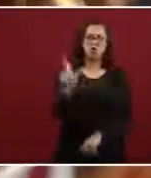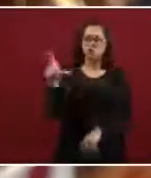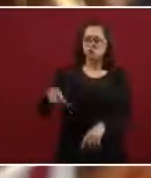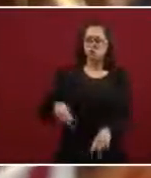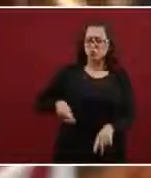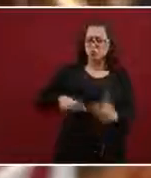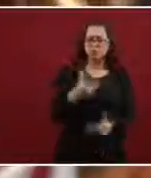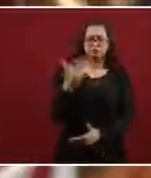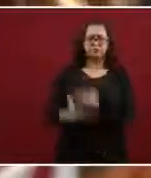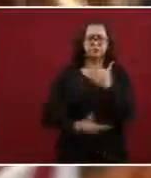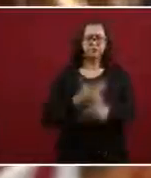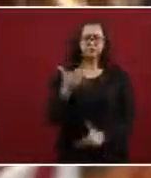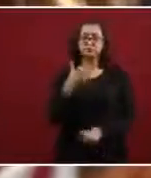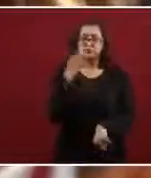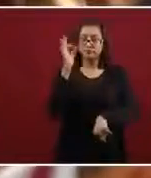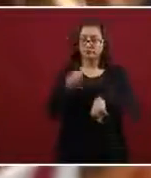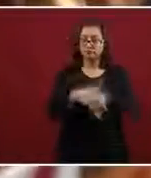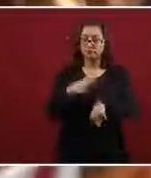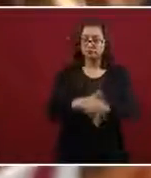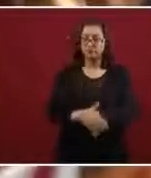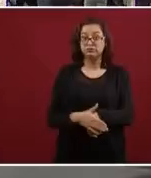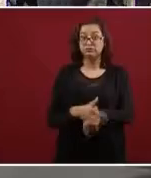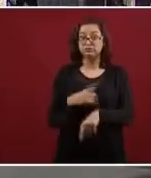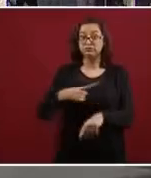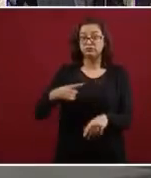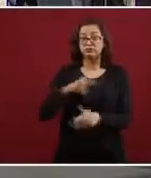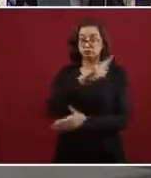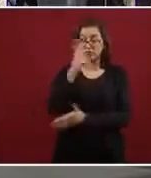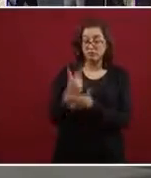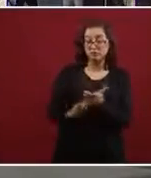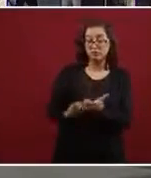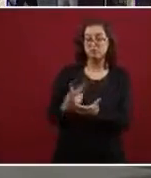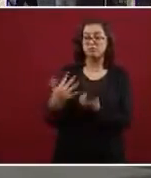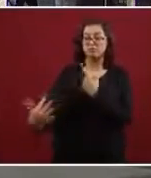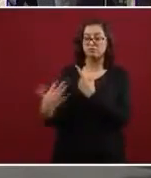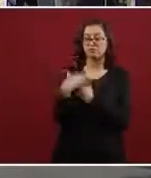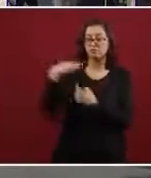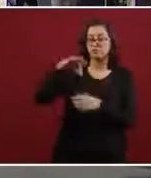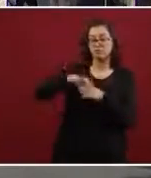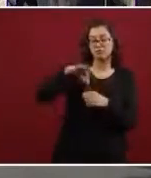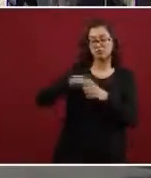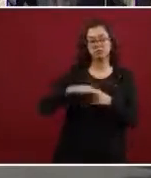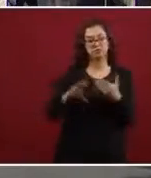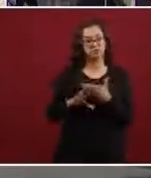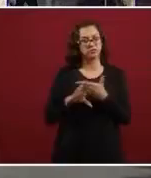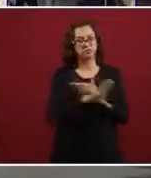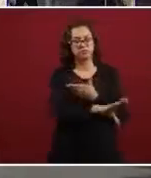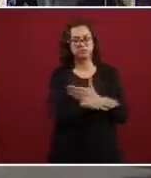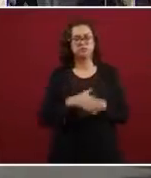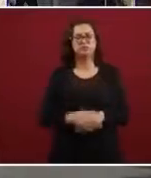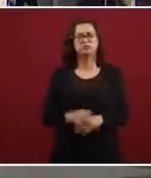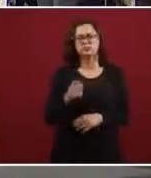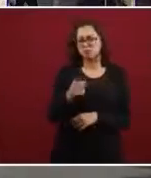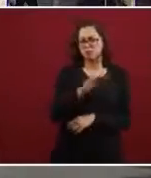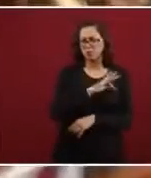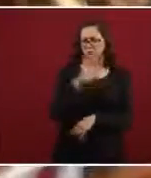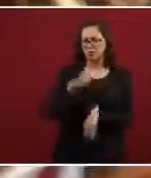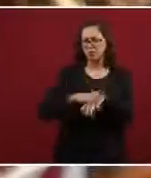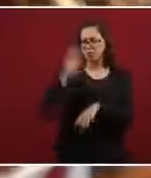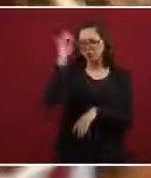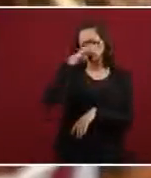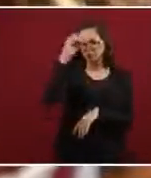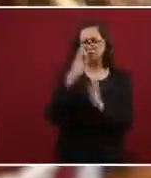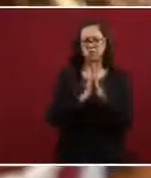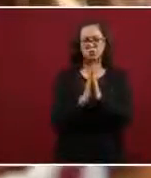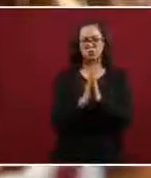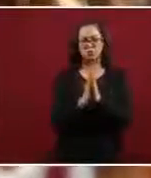de este rango para que evitaran el uso indebido de los recursos del gobierno federal. Si nos puede hacer un comentario acerca de esto, por favor,